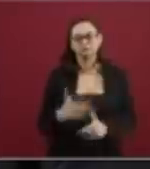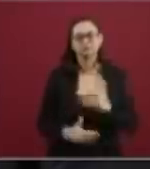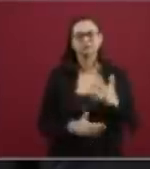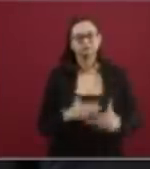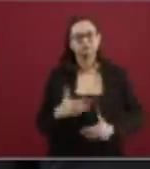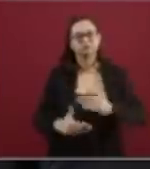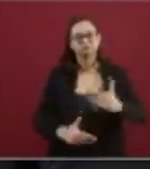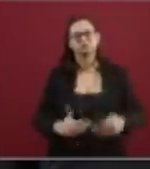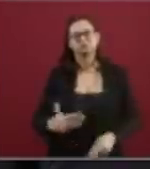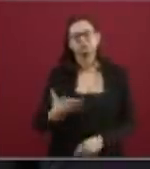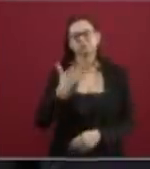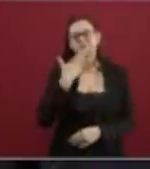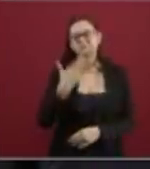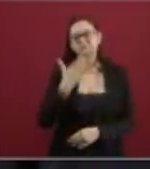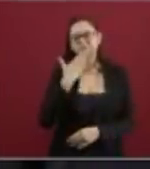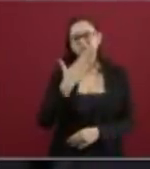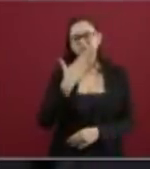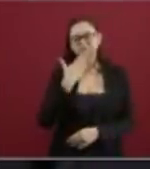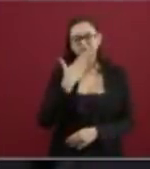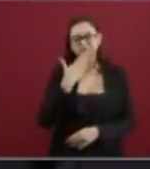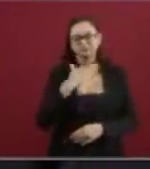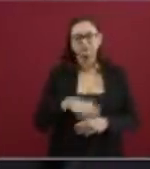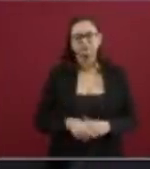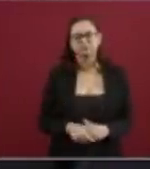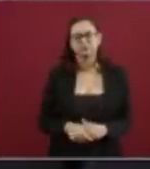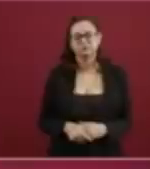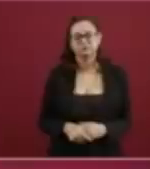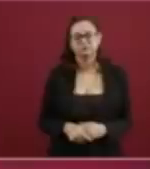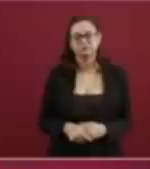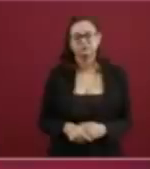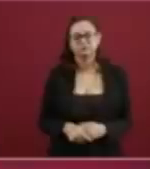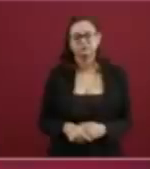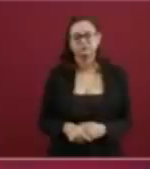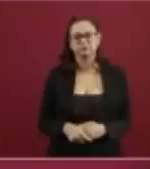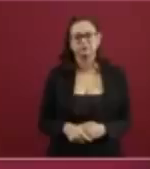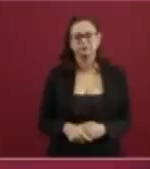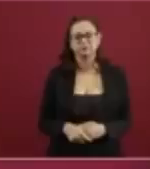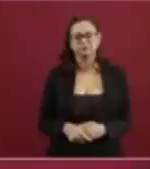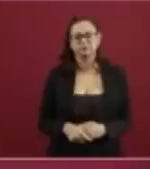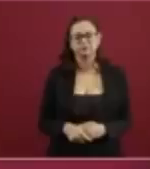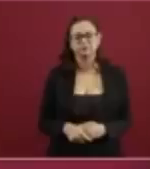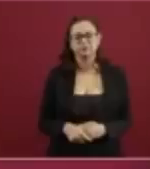enviar el nombre de los consejeros